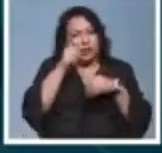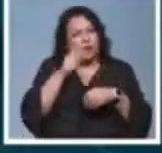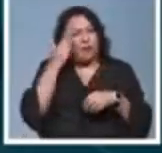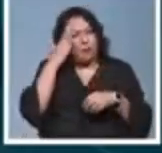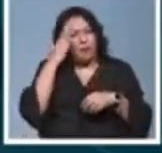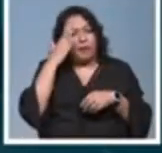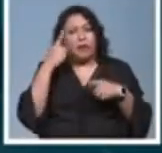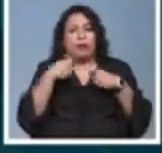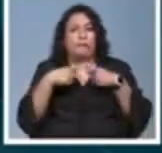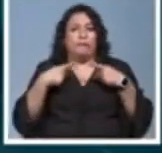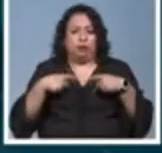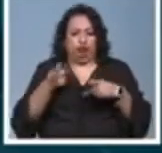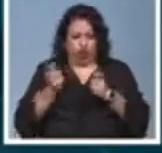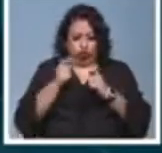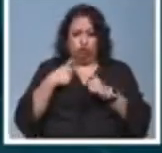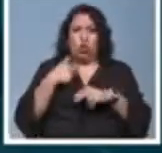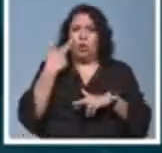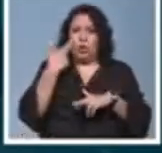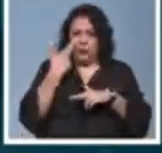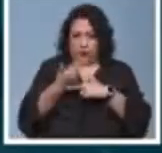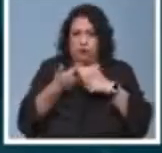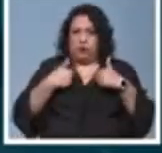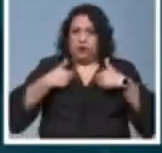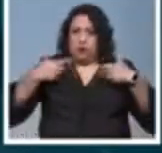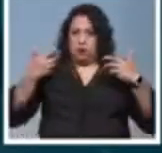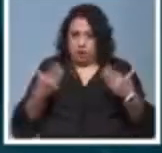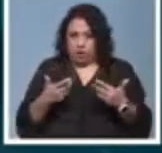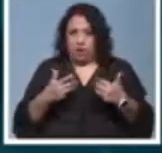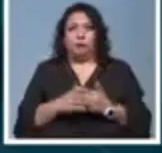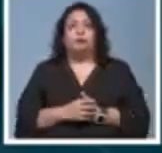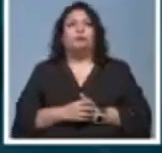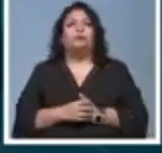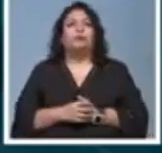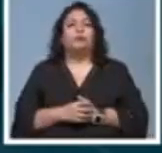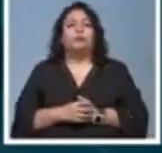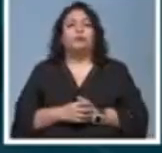Entonces hay que hacernos responsables de esas acciones.